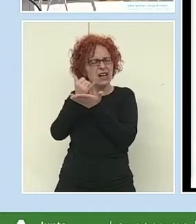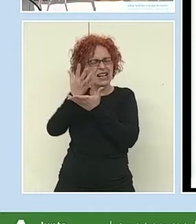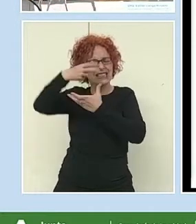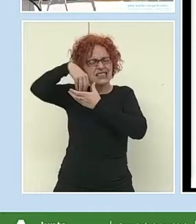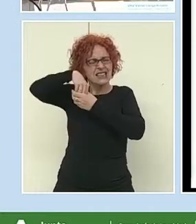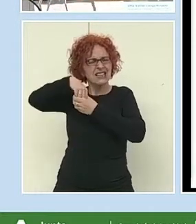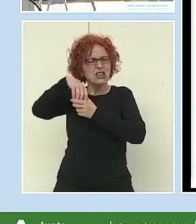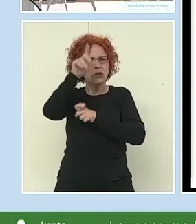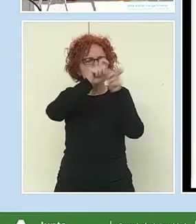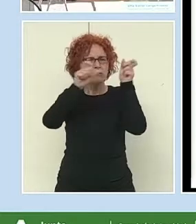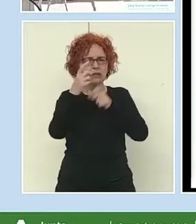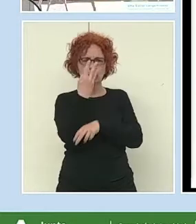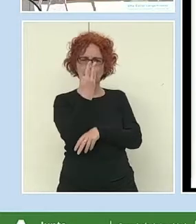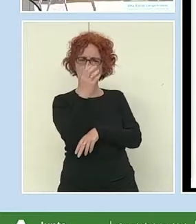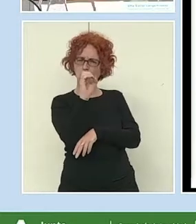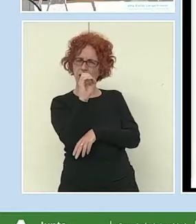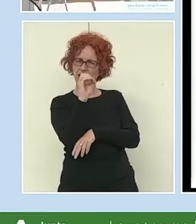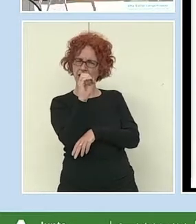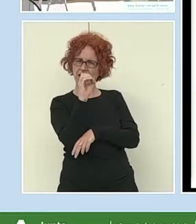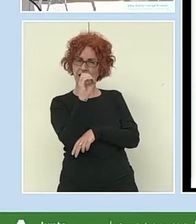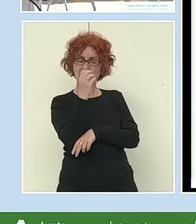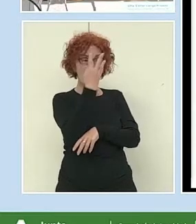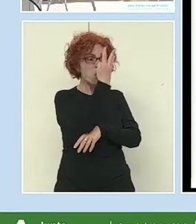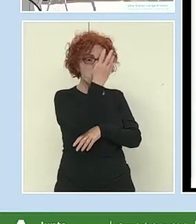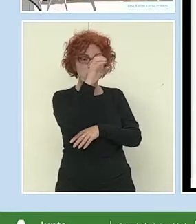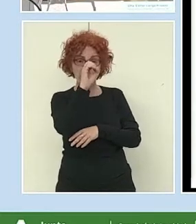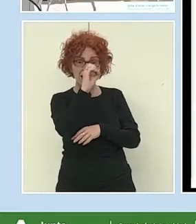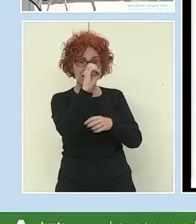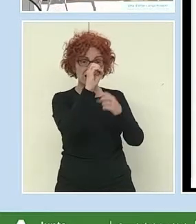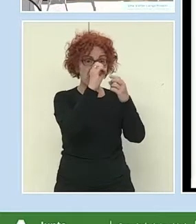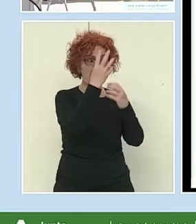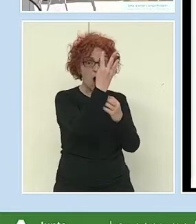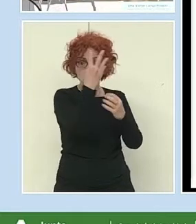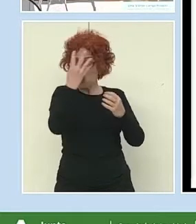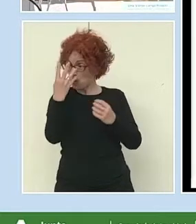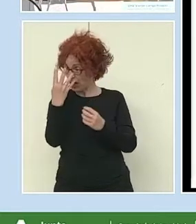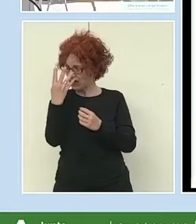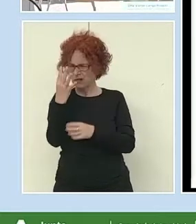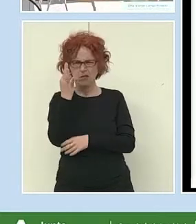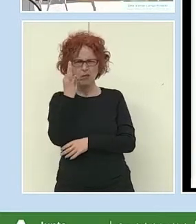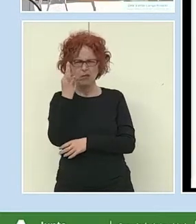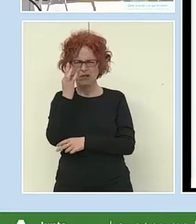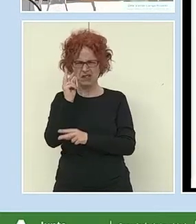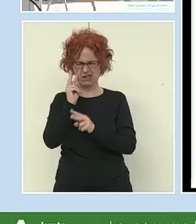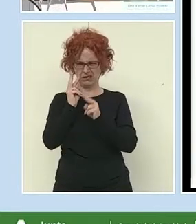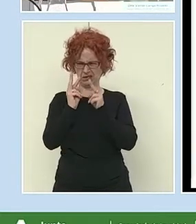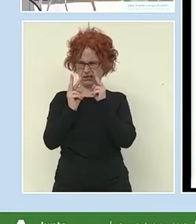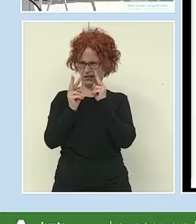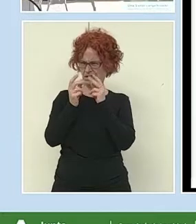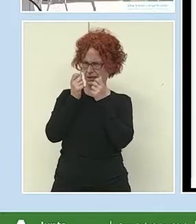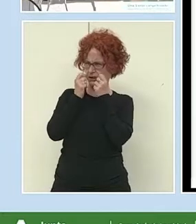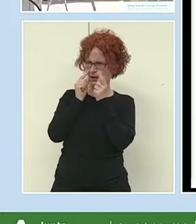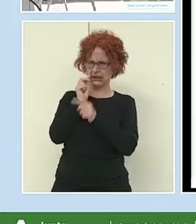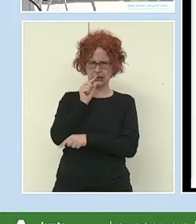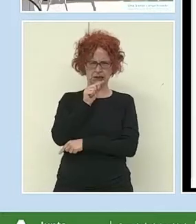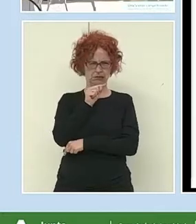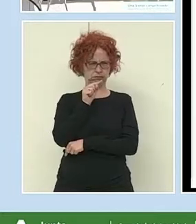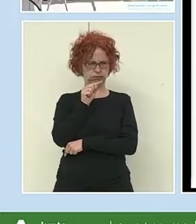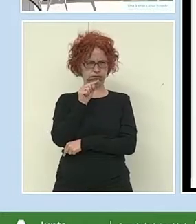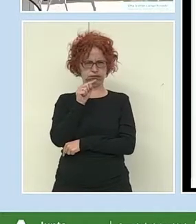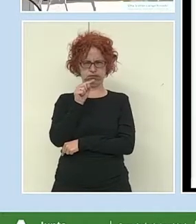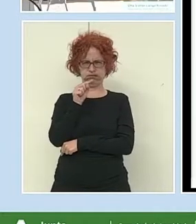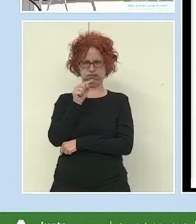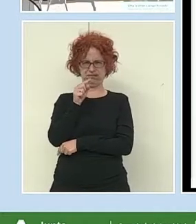esos 40 alumnos, pues 4 éramos mujeres. Ahí es donde yo creo que empiezo a percibir por primera vez en mi vida